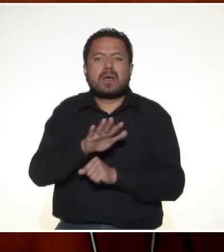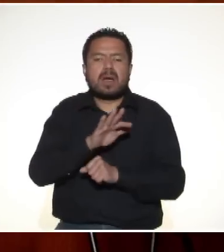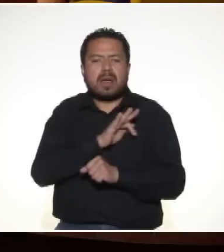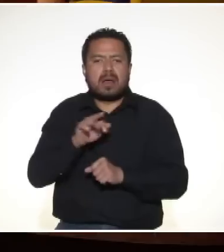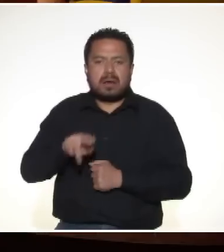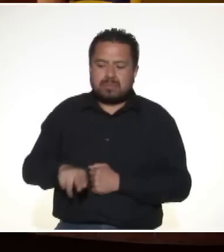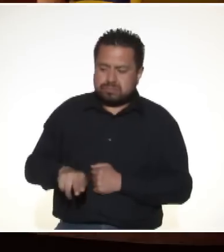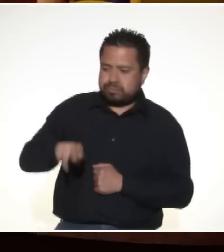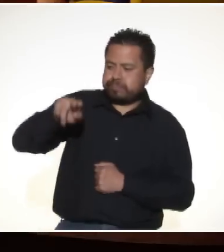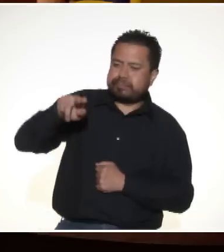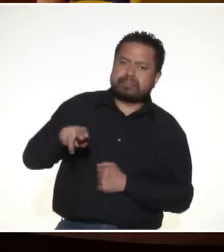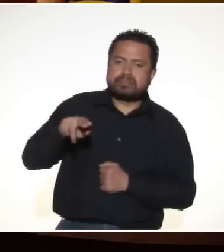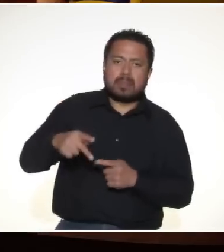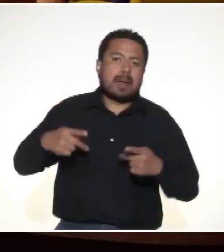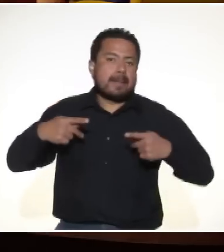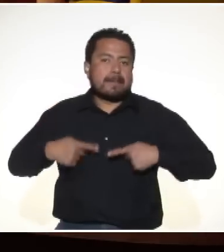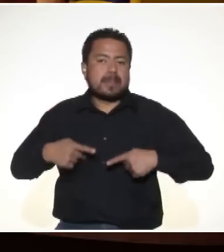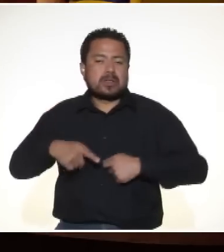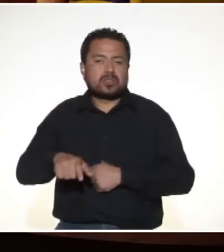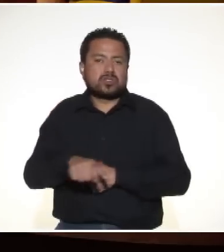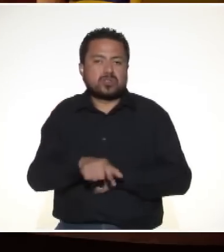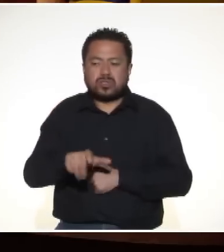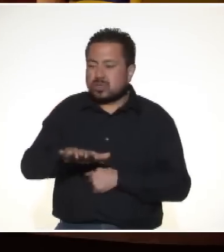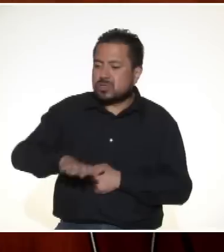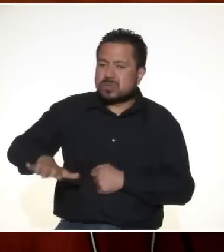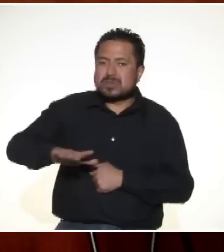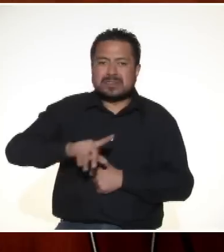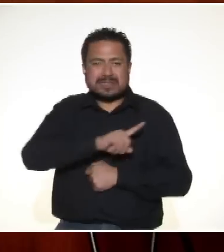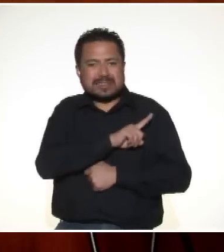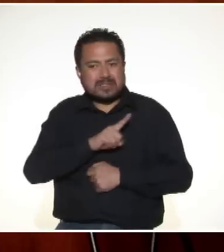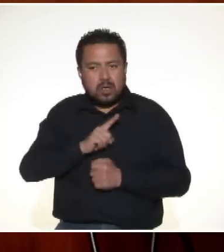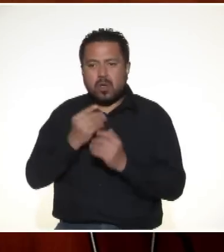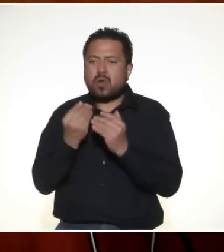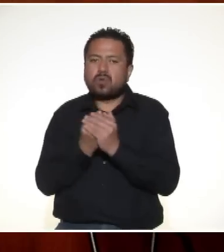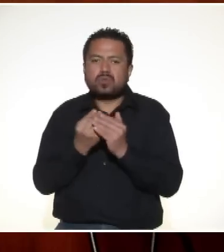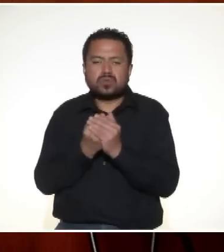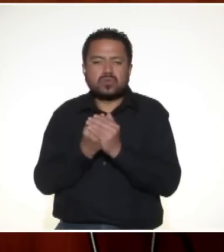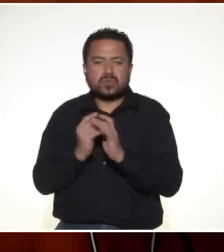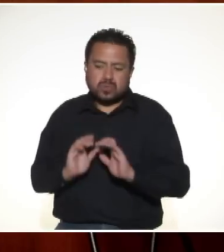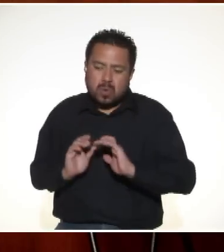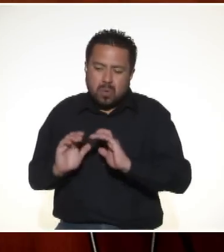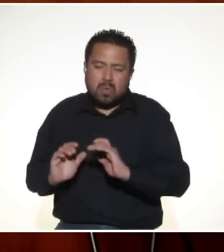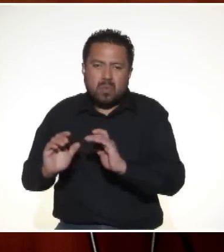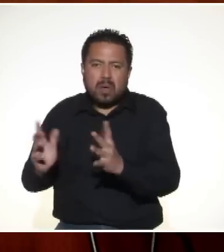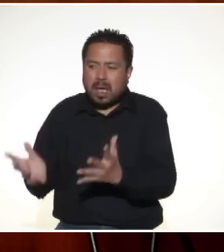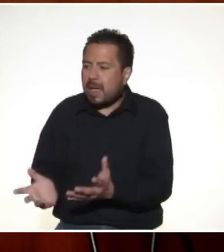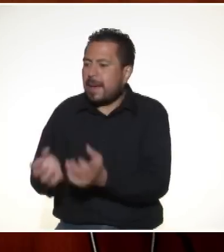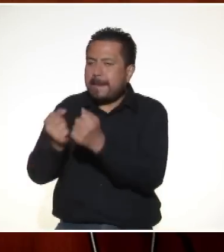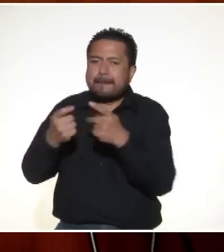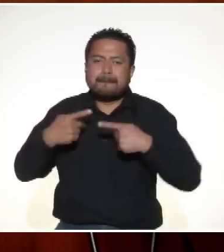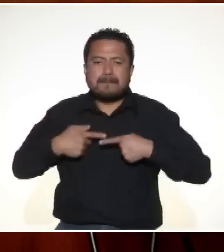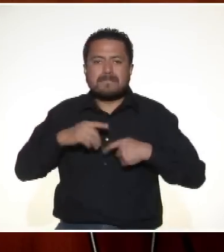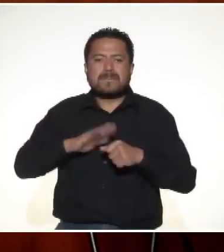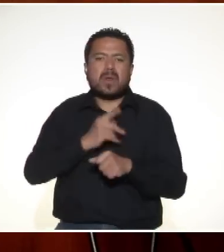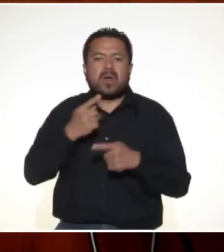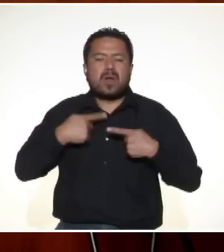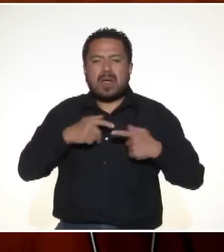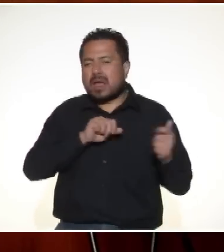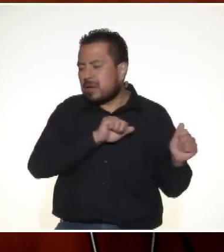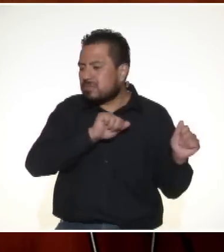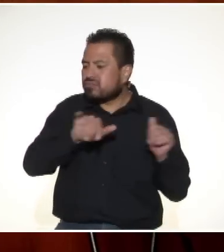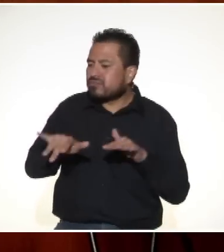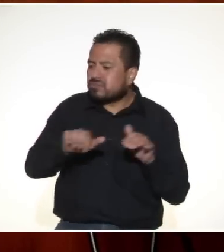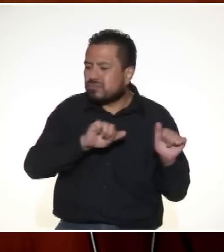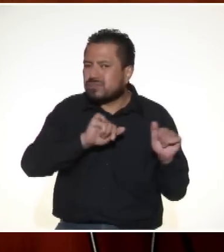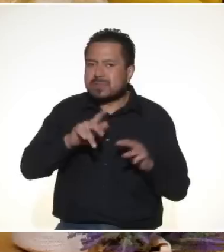flotar y para los habitantes de Xochimilco, que todos deben tomar cursos de primeros auxilios. O sea, porque finalmente las personas que van ahí como responsables de